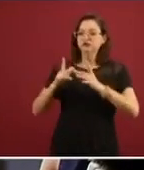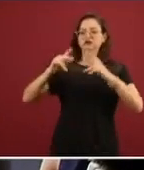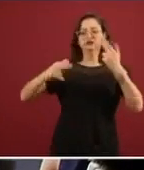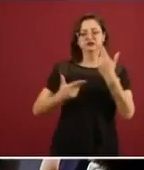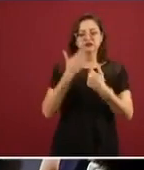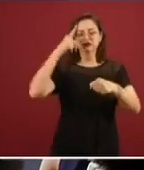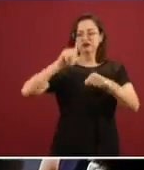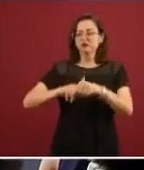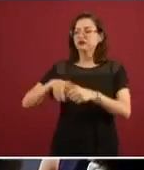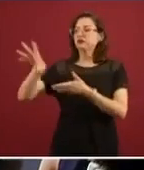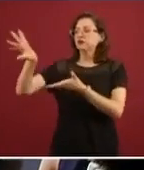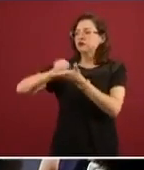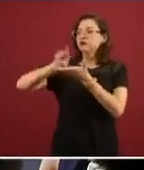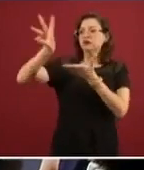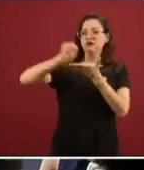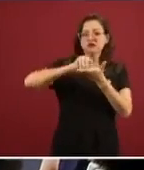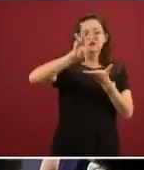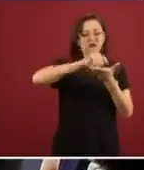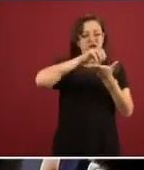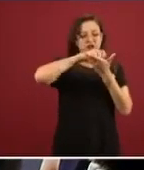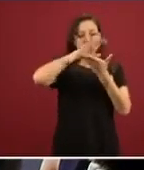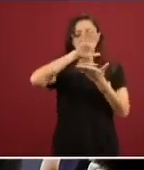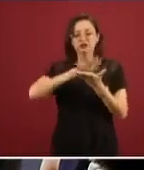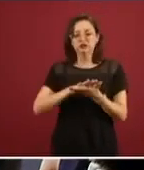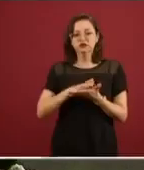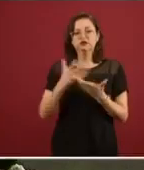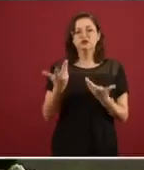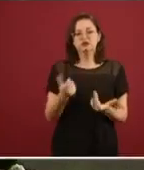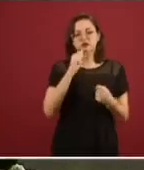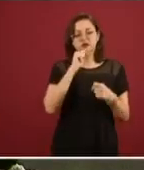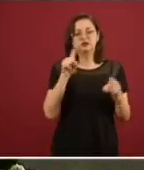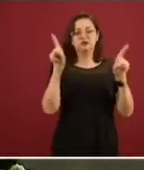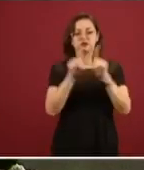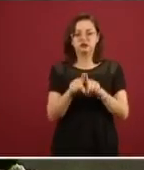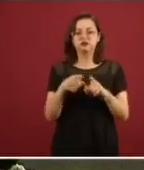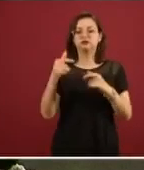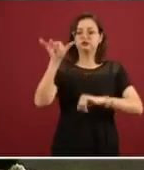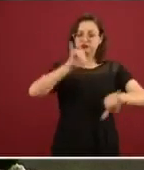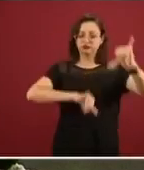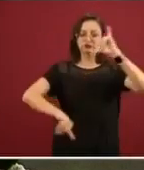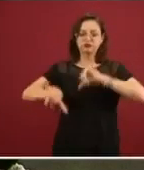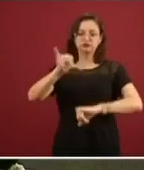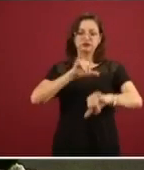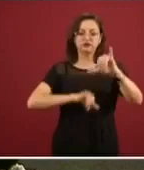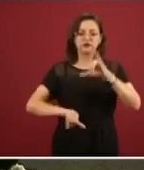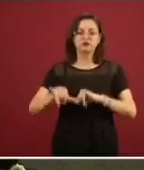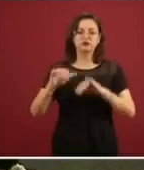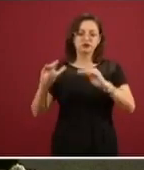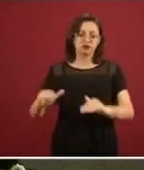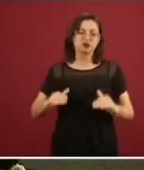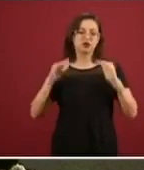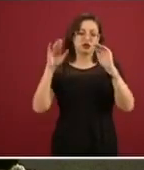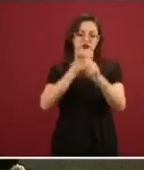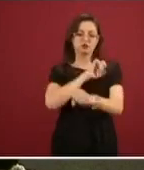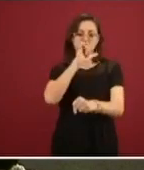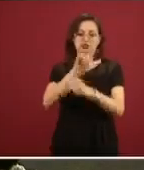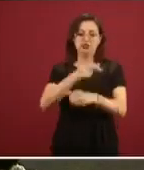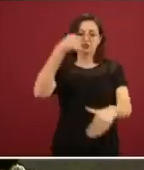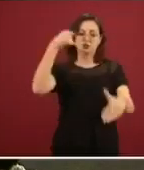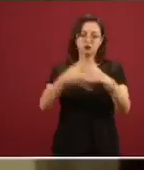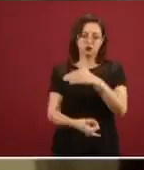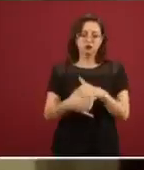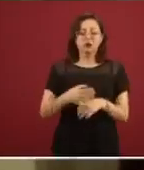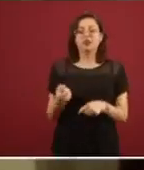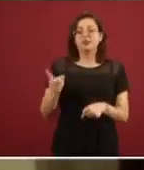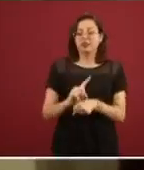nacional de los diferentes sectores institucionales y algunos laboratorios también de los hospitales de alta especialidad. Son ellos los que